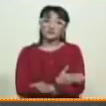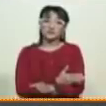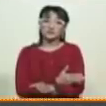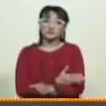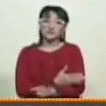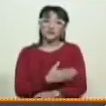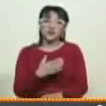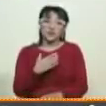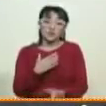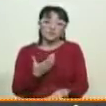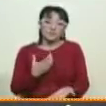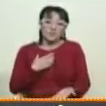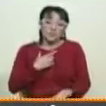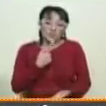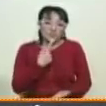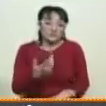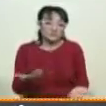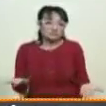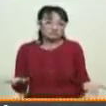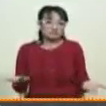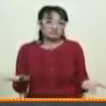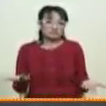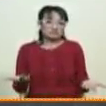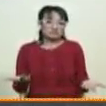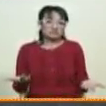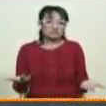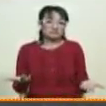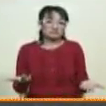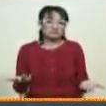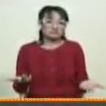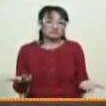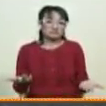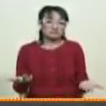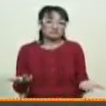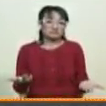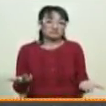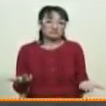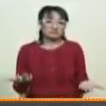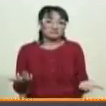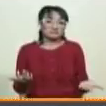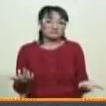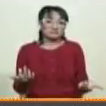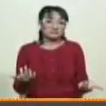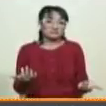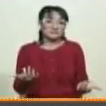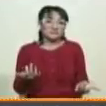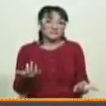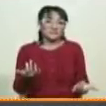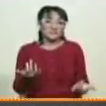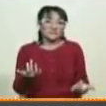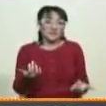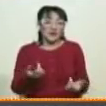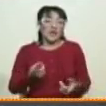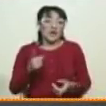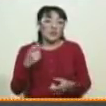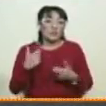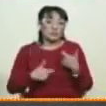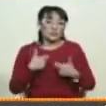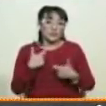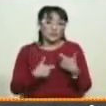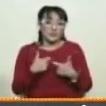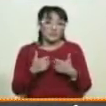no puedo compartirlo, sencillamente porque nos abre un factor de gran riesgo para